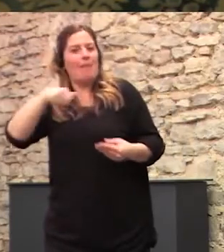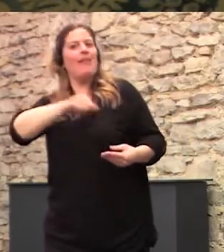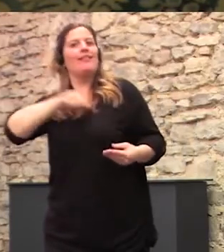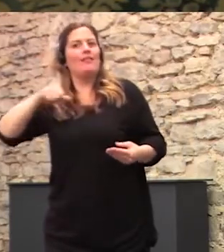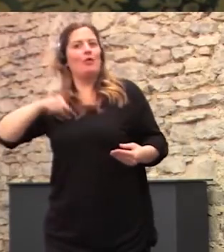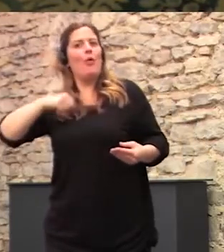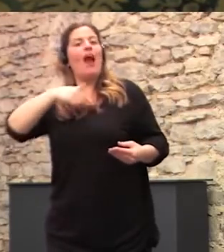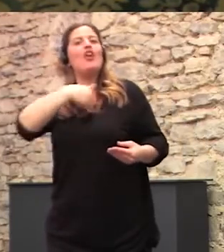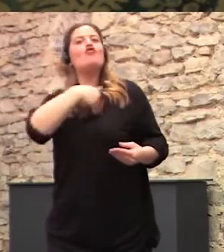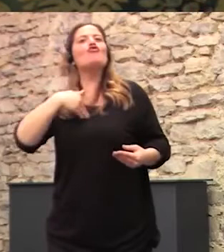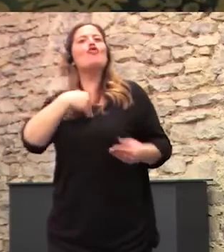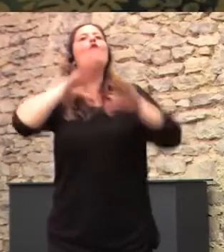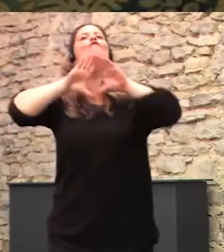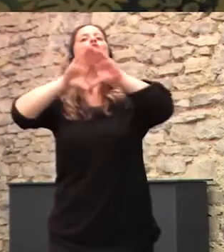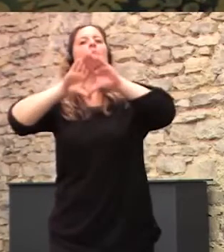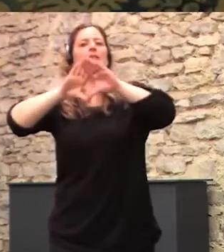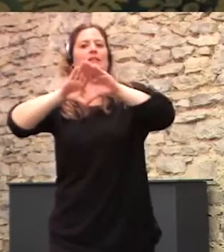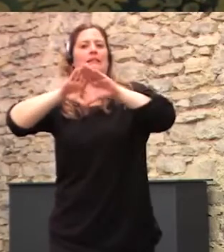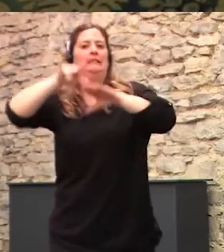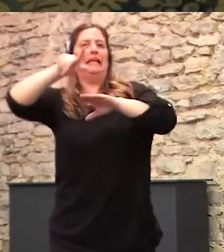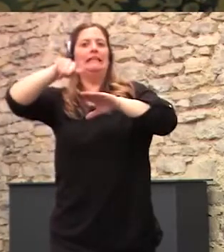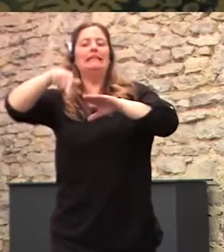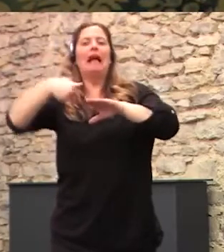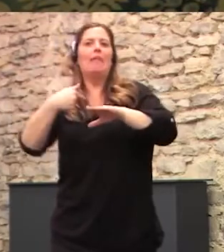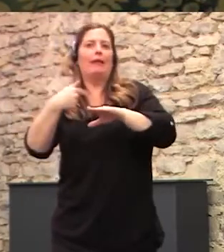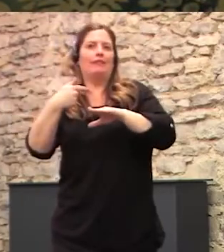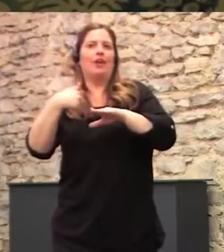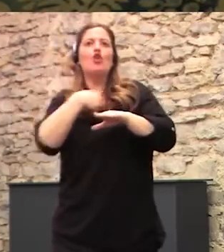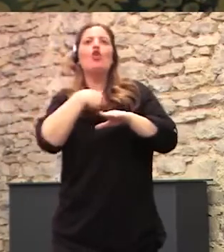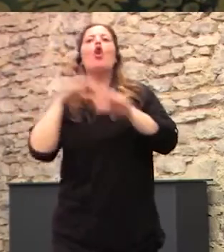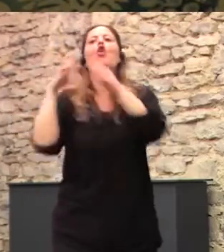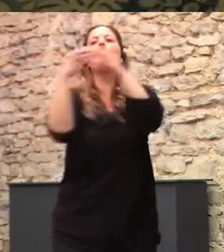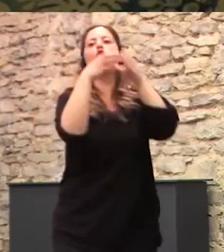como feministas, y la tenemos que hacer a nivel colectivo también,